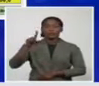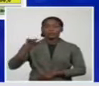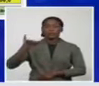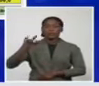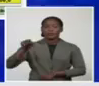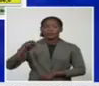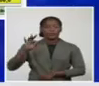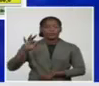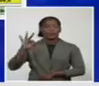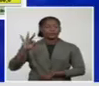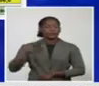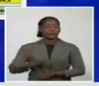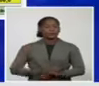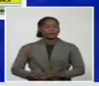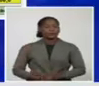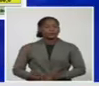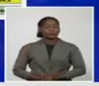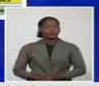16,8